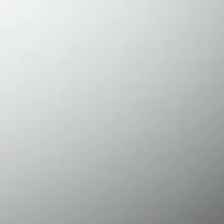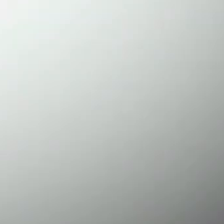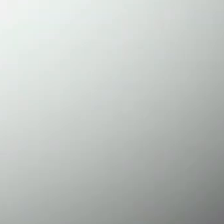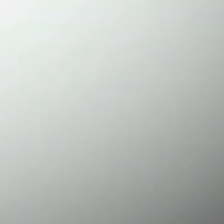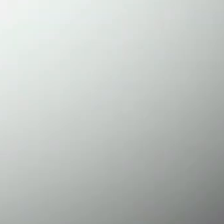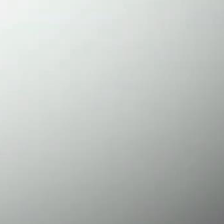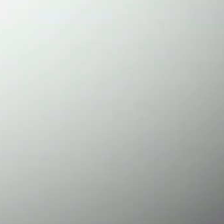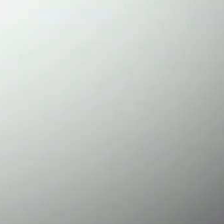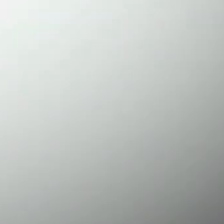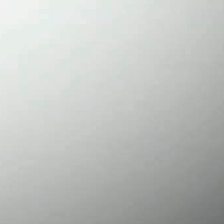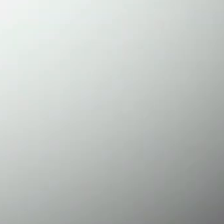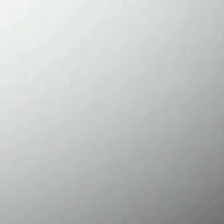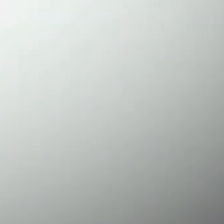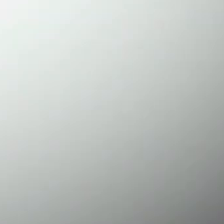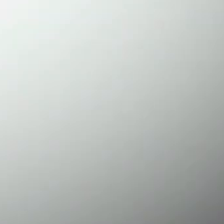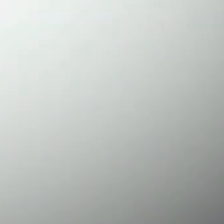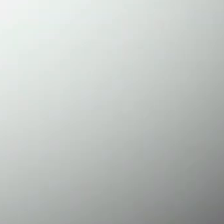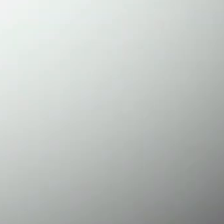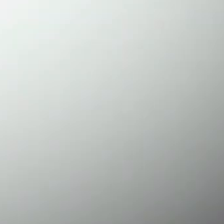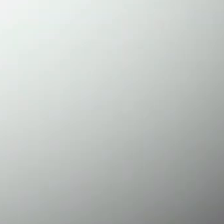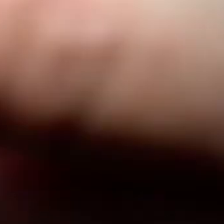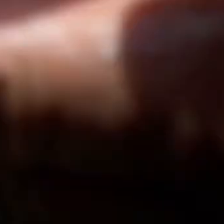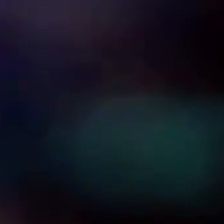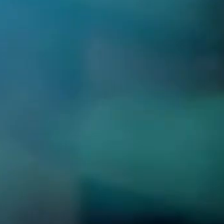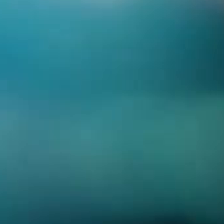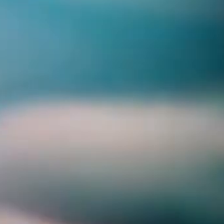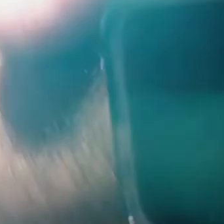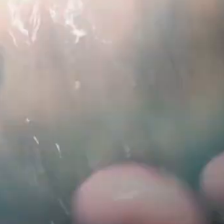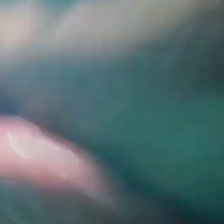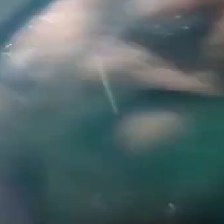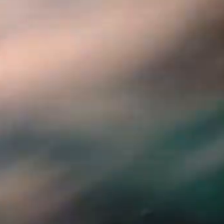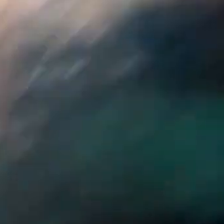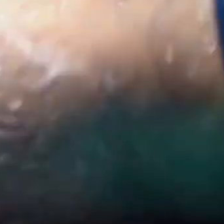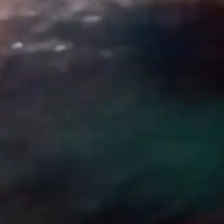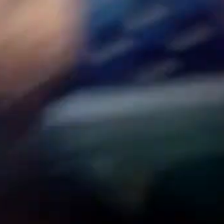Me proteges de tantas formas.